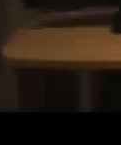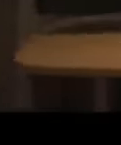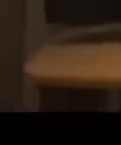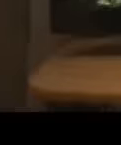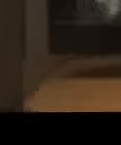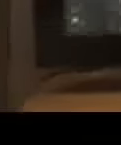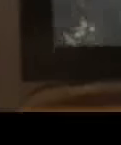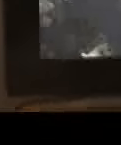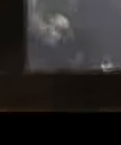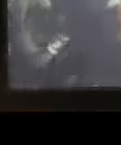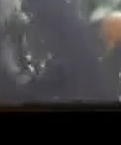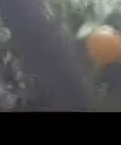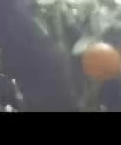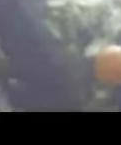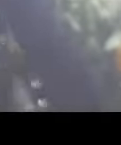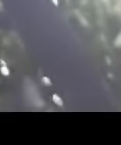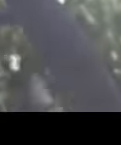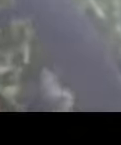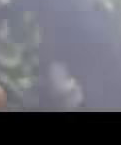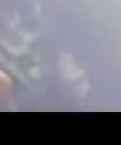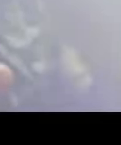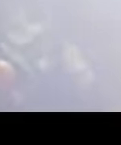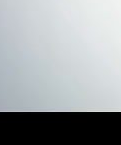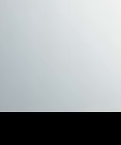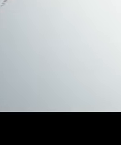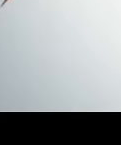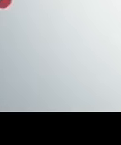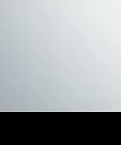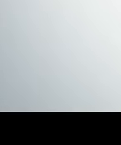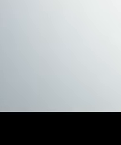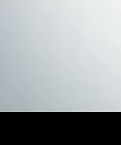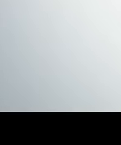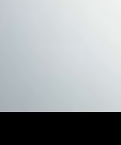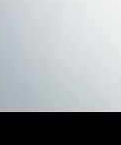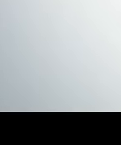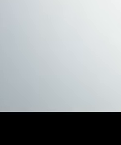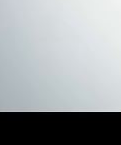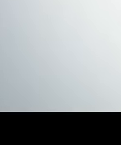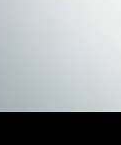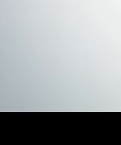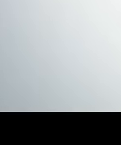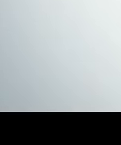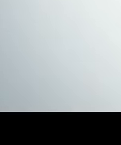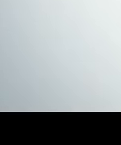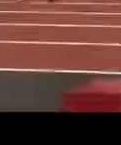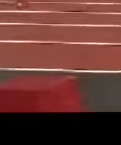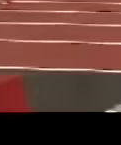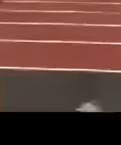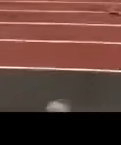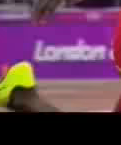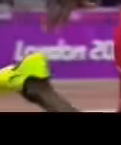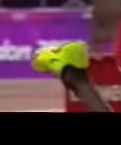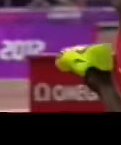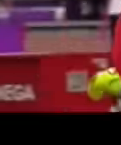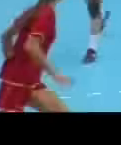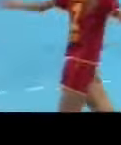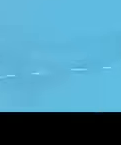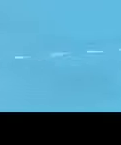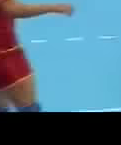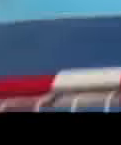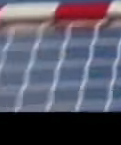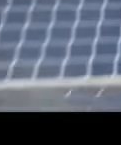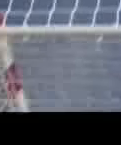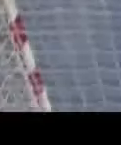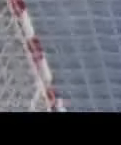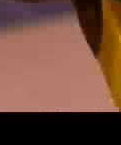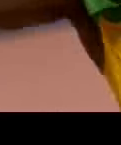nos propongamos. Seguro Sucre. Más seguros que nunca. Sigue a los héroes.